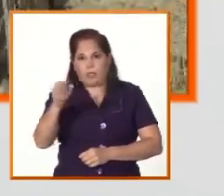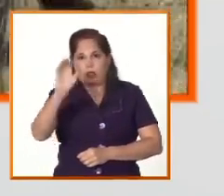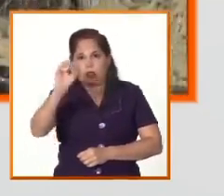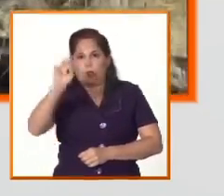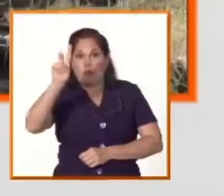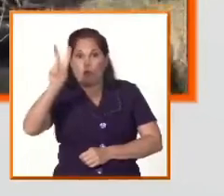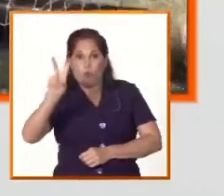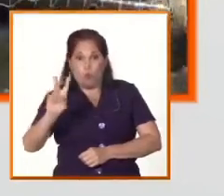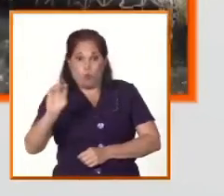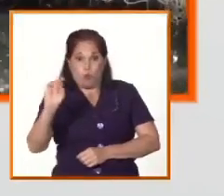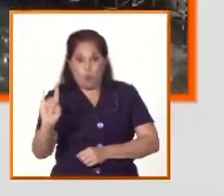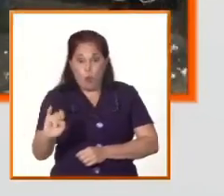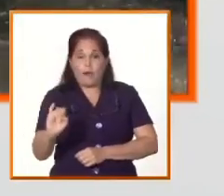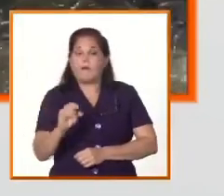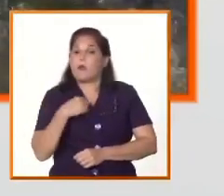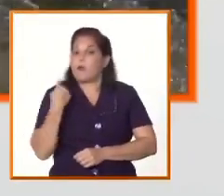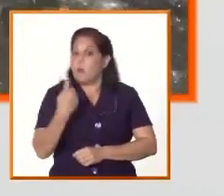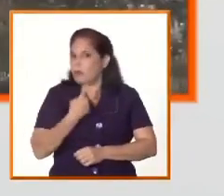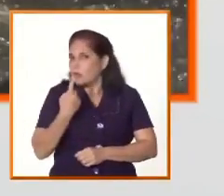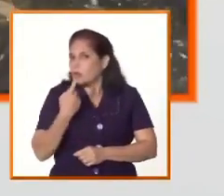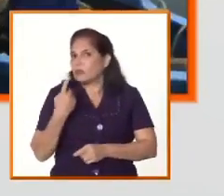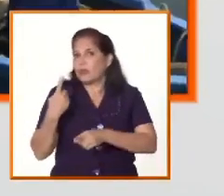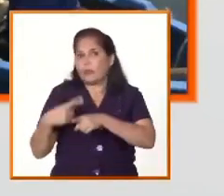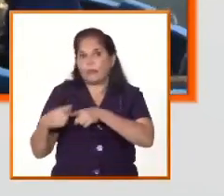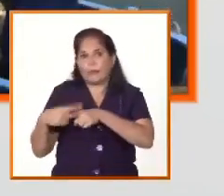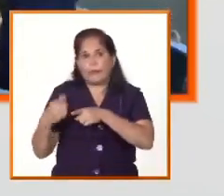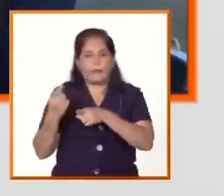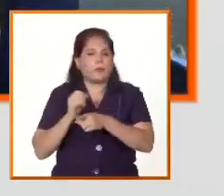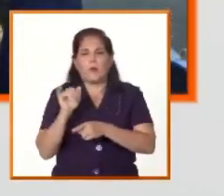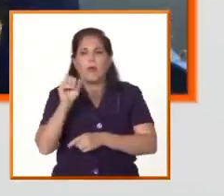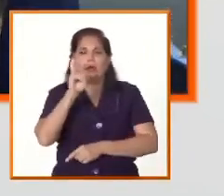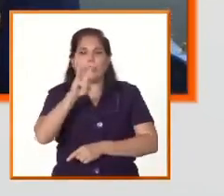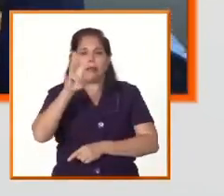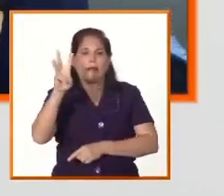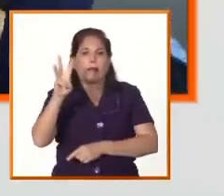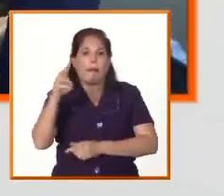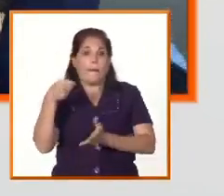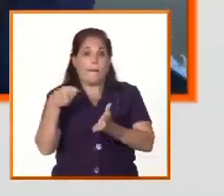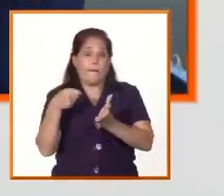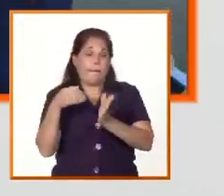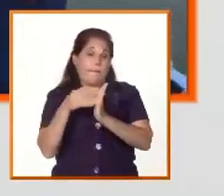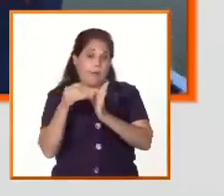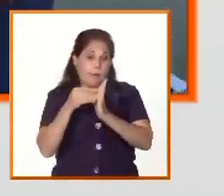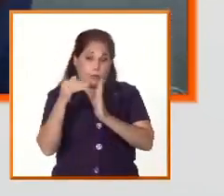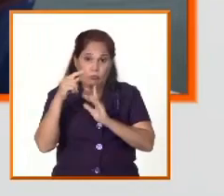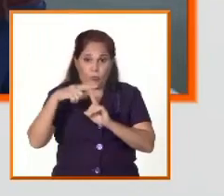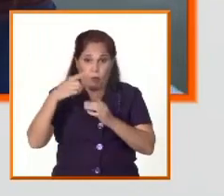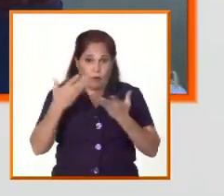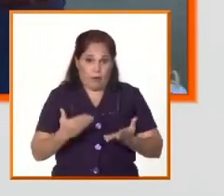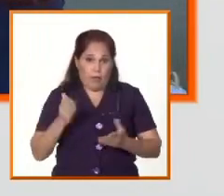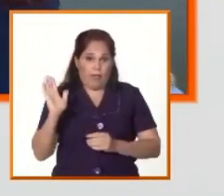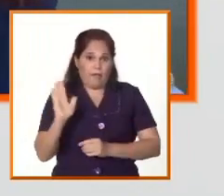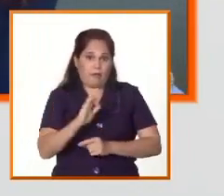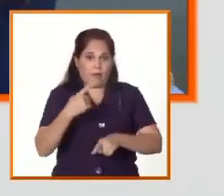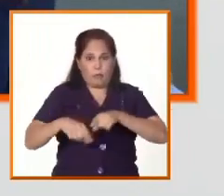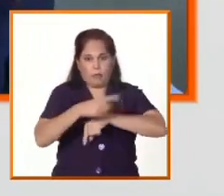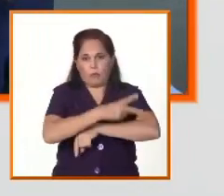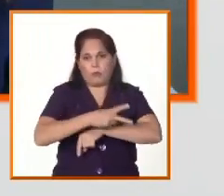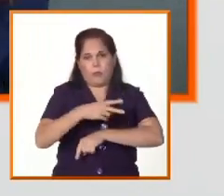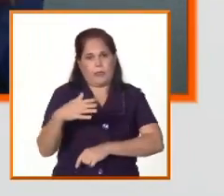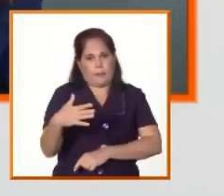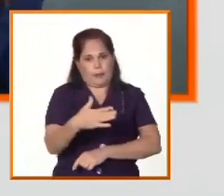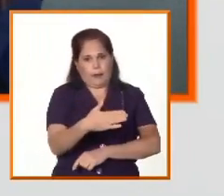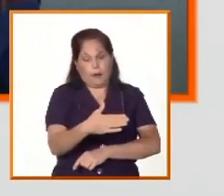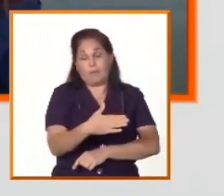importaba un nivel considerable de productos pesqueros alrededor de unas treinta y tres mil toneladas se importaban a nuestro país evidentemente